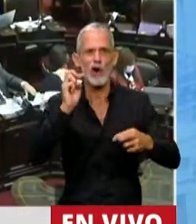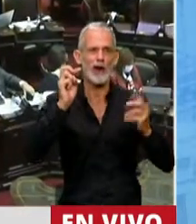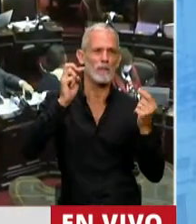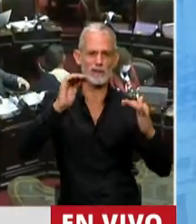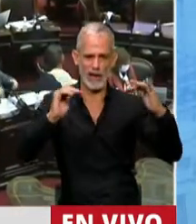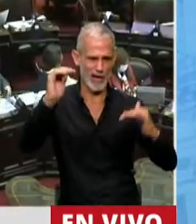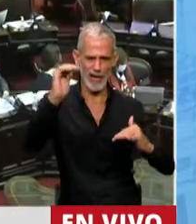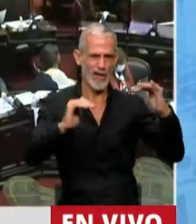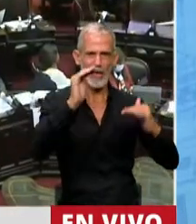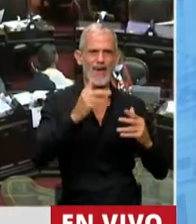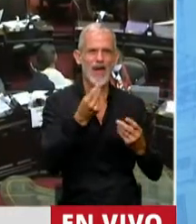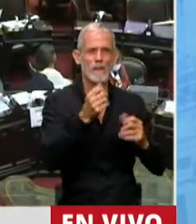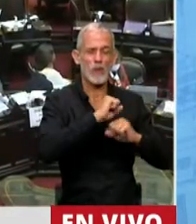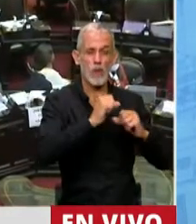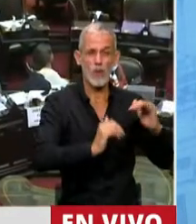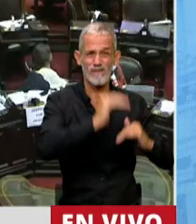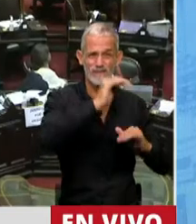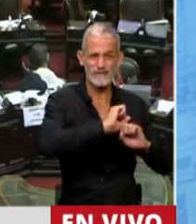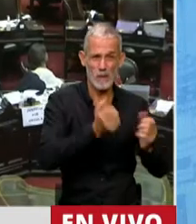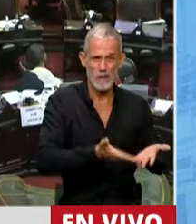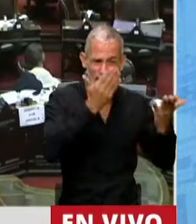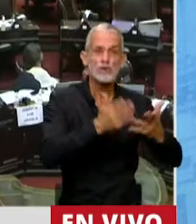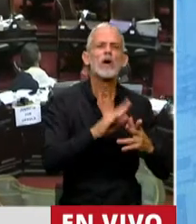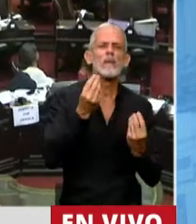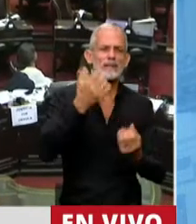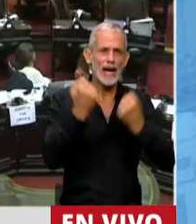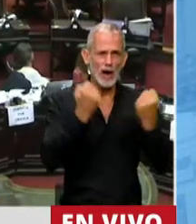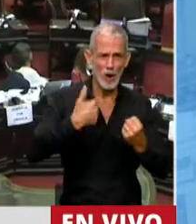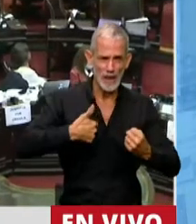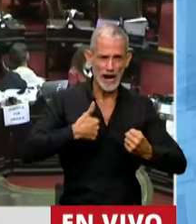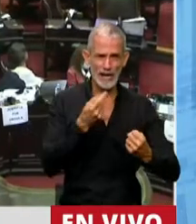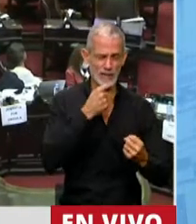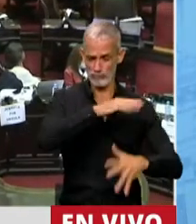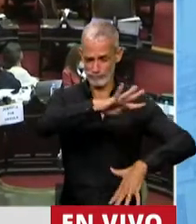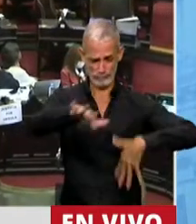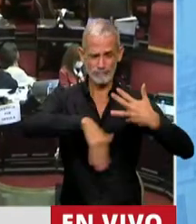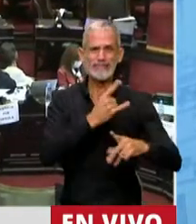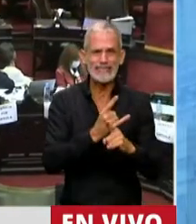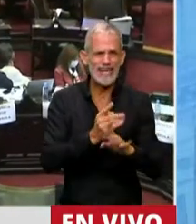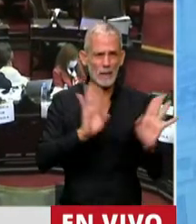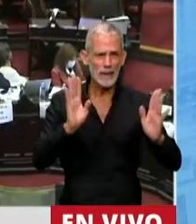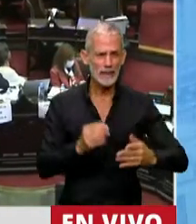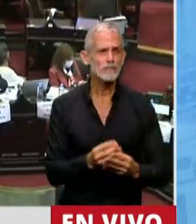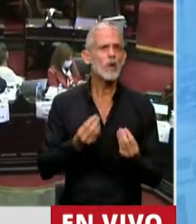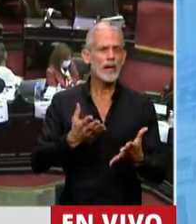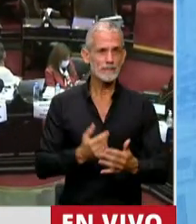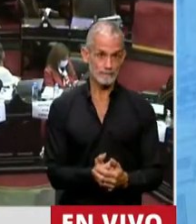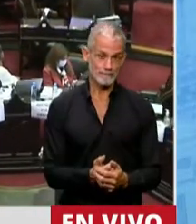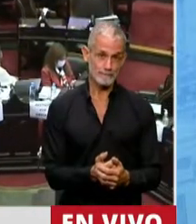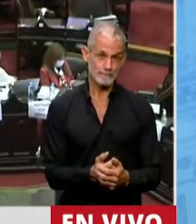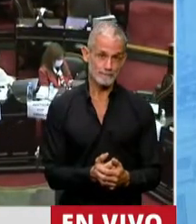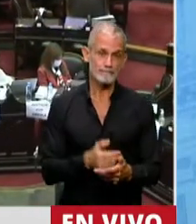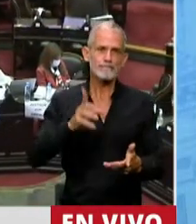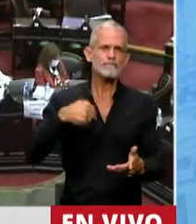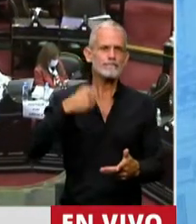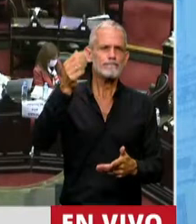tenemos procesos inflacionarios? ¿Qué pasa que la economía argentina siempre parece tan desordenada? Y hay un discurso que